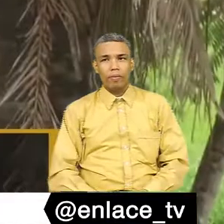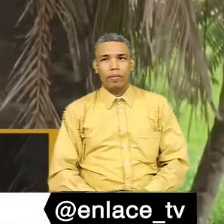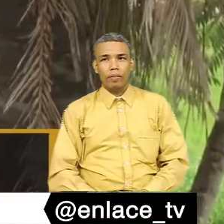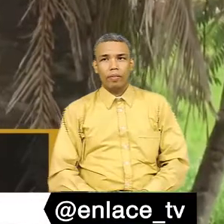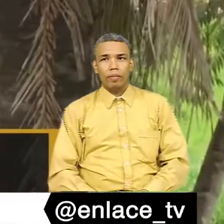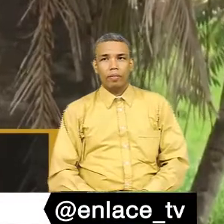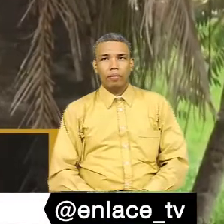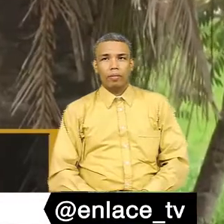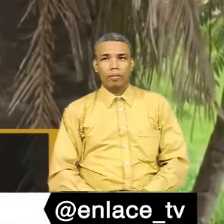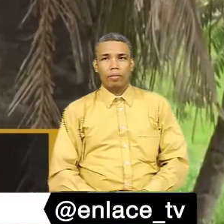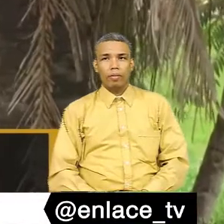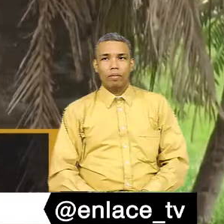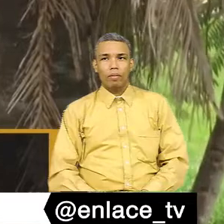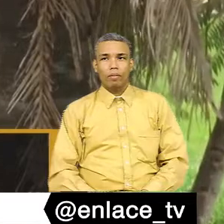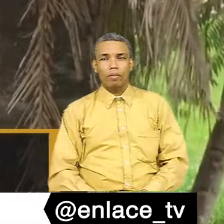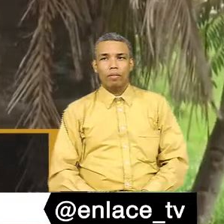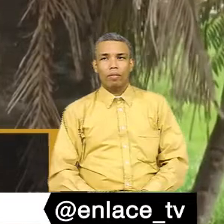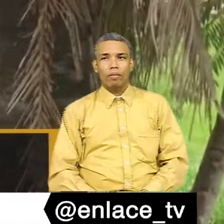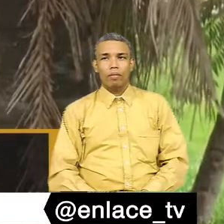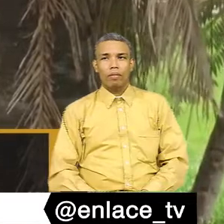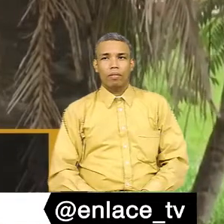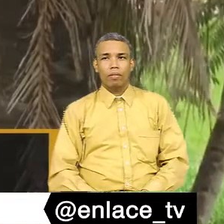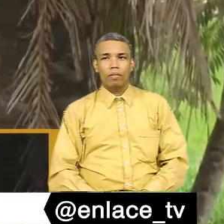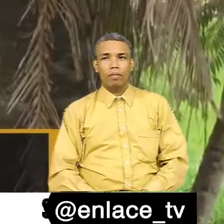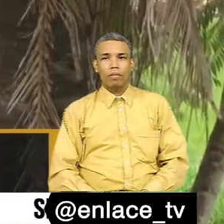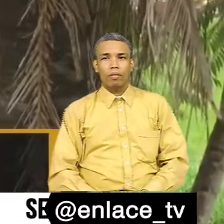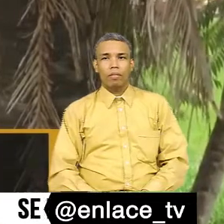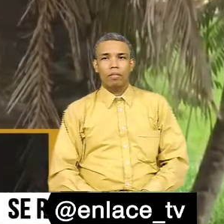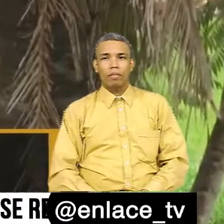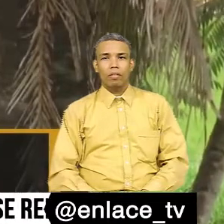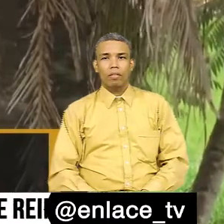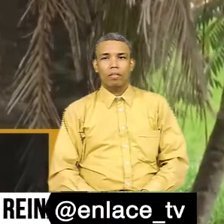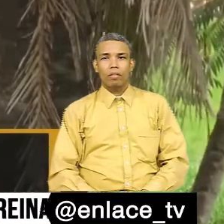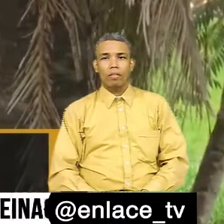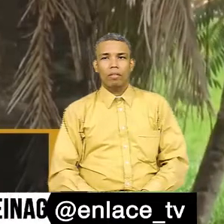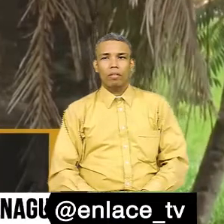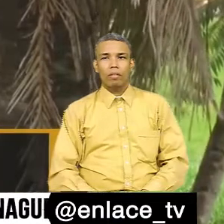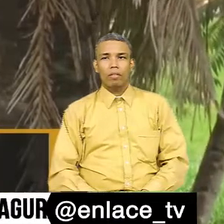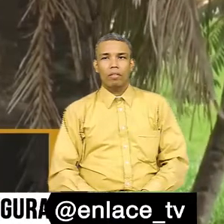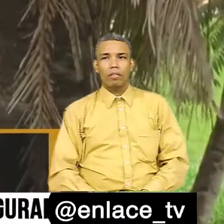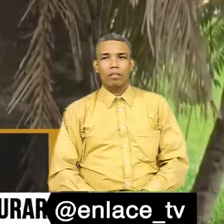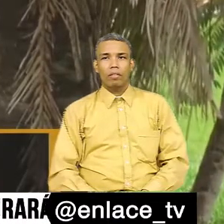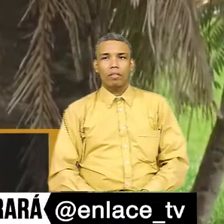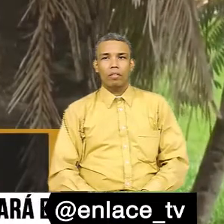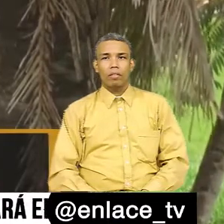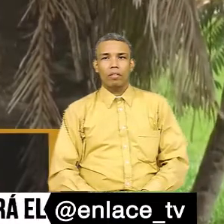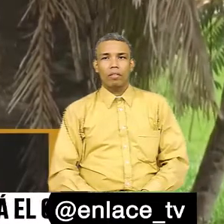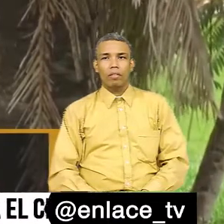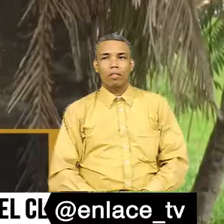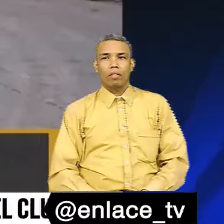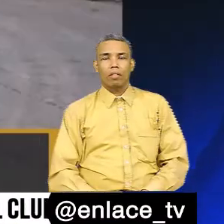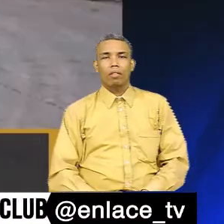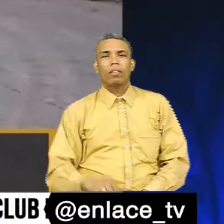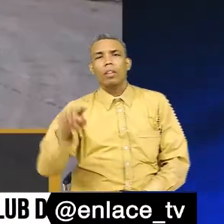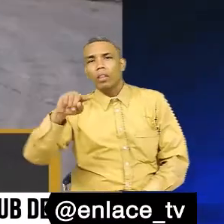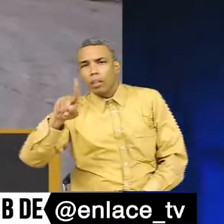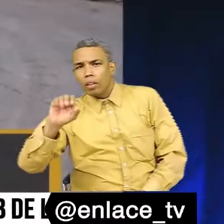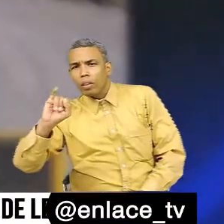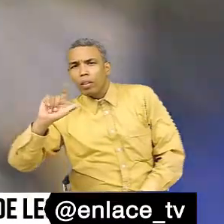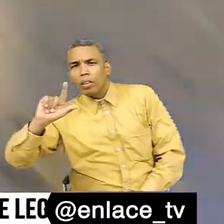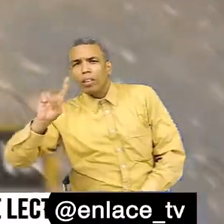John Rubiano, lo que conozco, y la profesora Silvia, él trabajaba en Campo 23, y la señora, tengo entendido que en la escuela